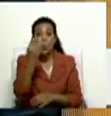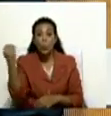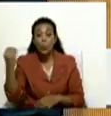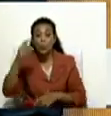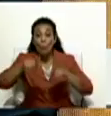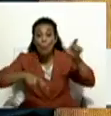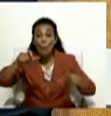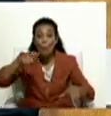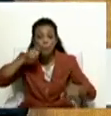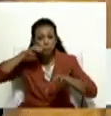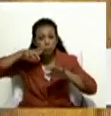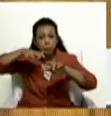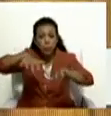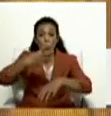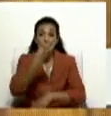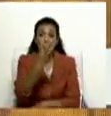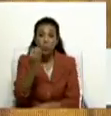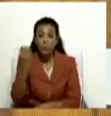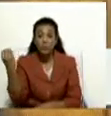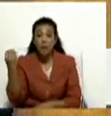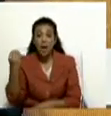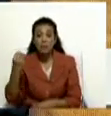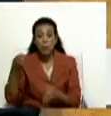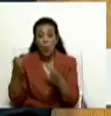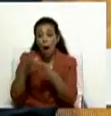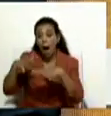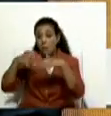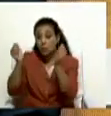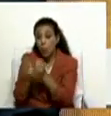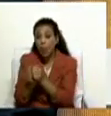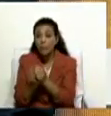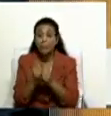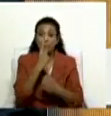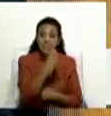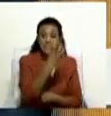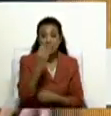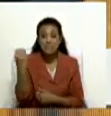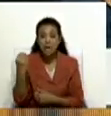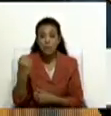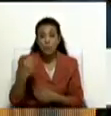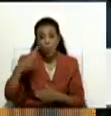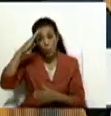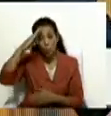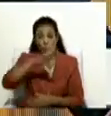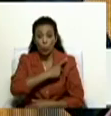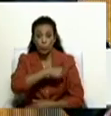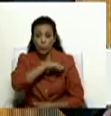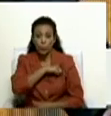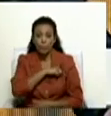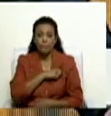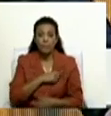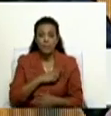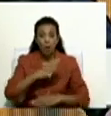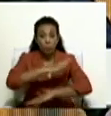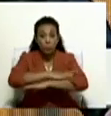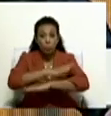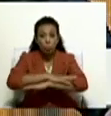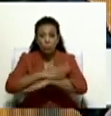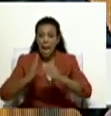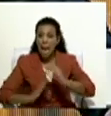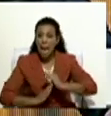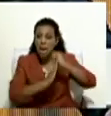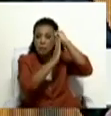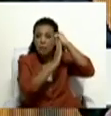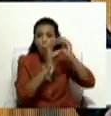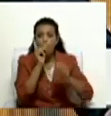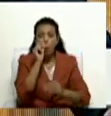combatientes 400 del del Batallón anzuategui y 100 del regimiento de honor estas acciones las lasera